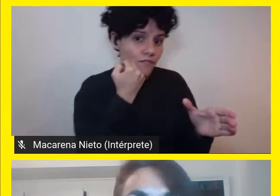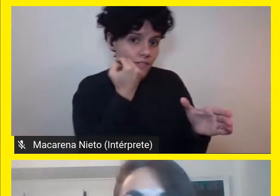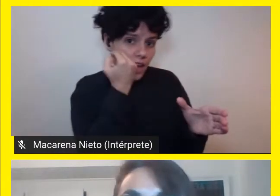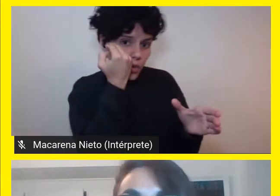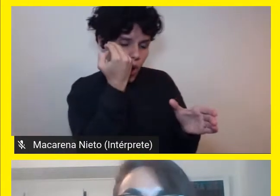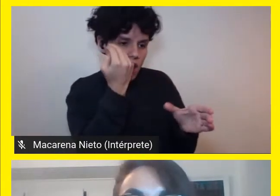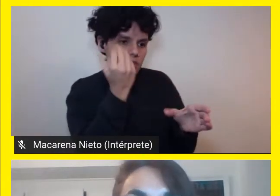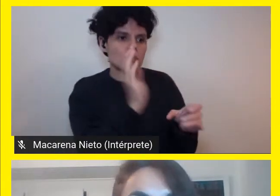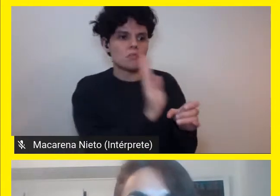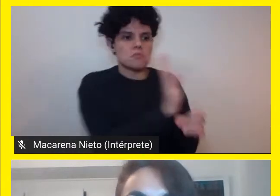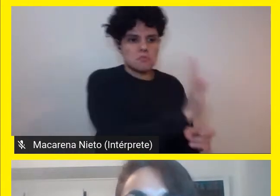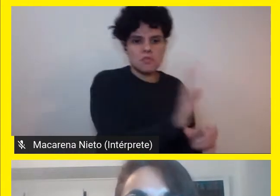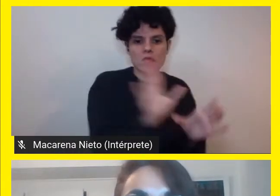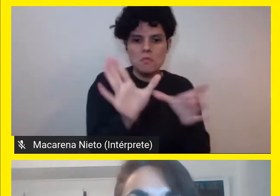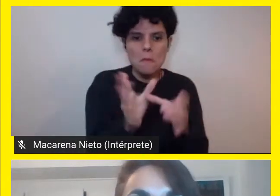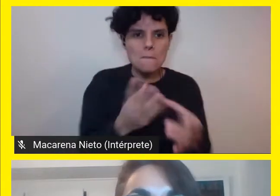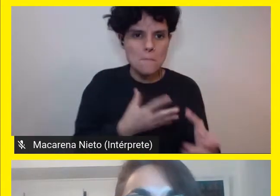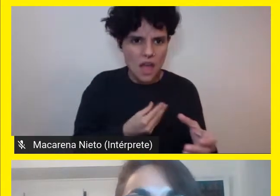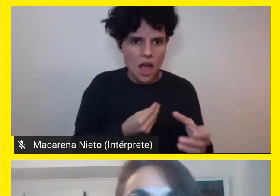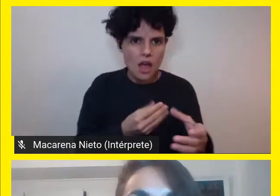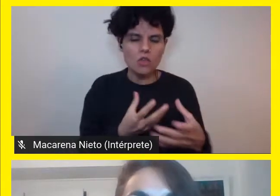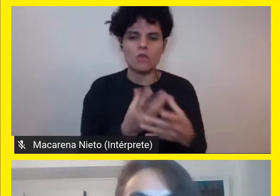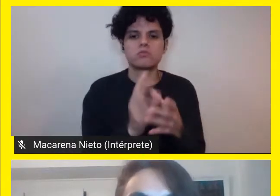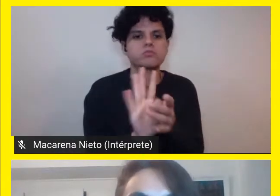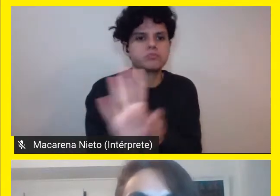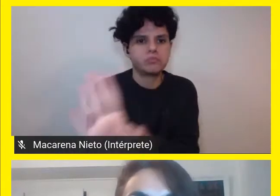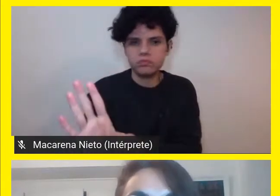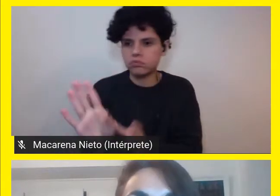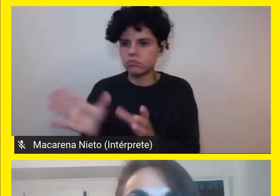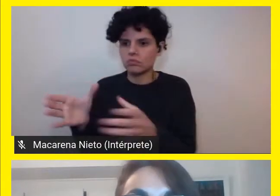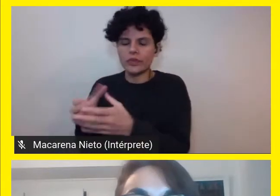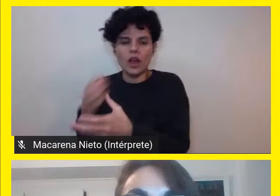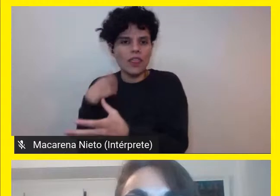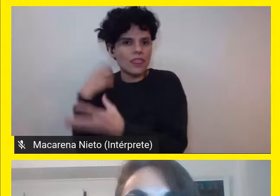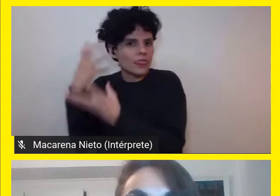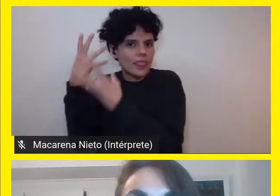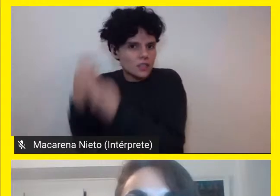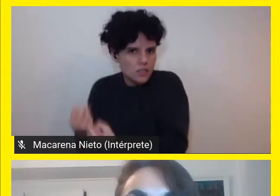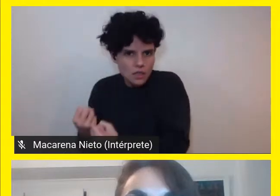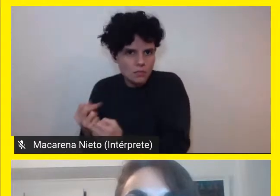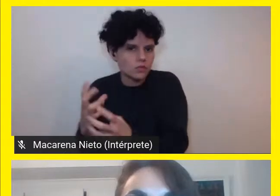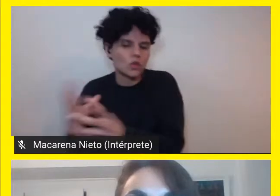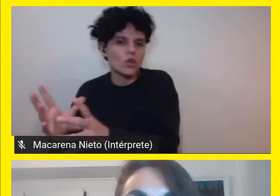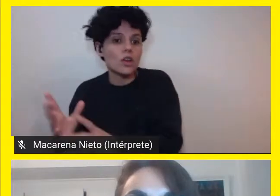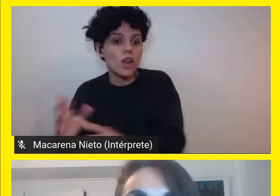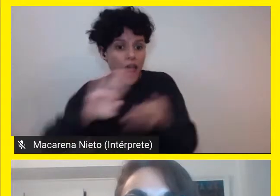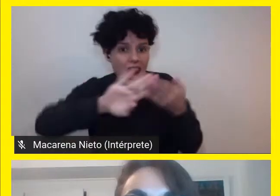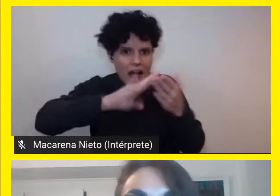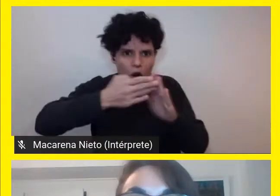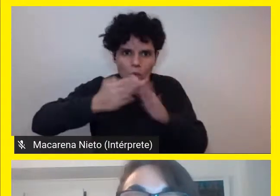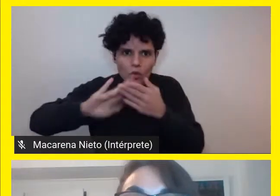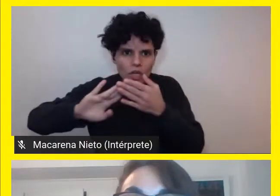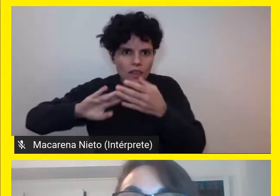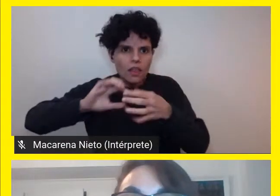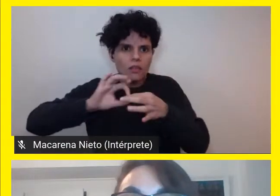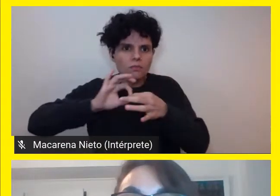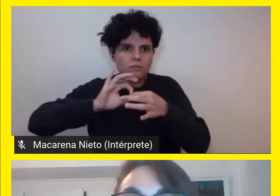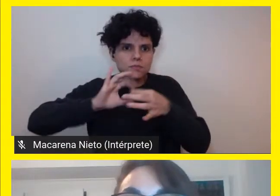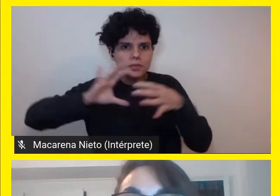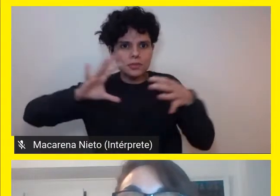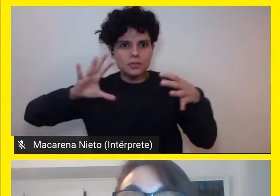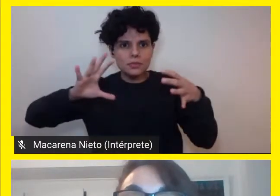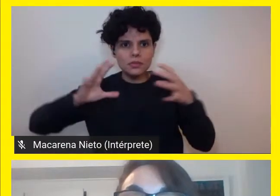la decepción, de distintas emociones. Y esas comunidades rotas, sin